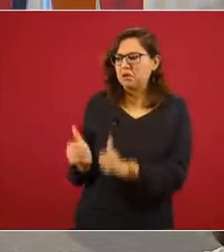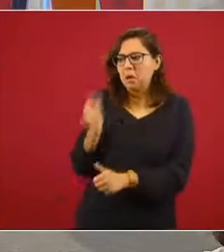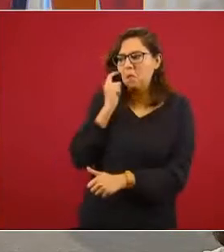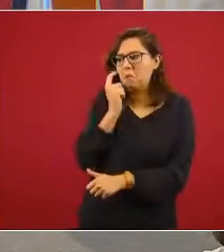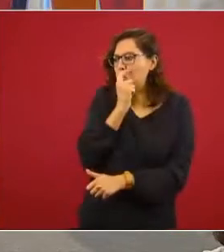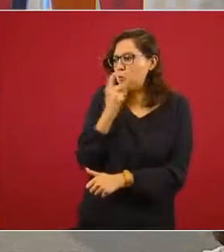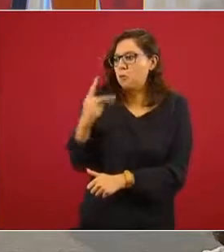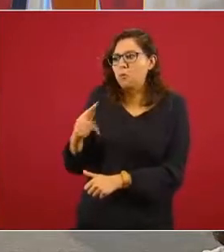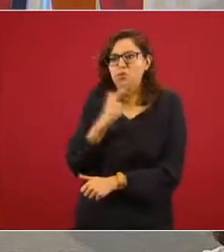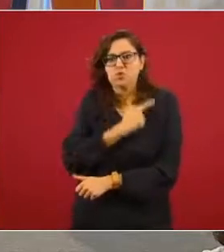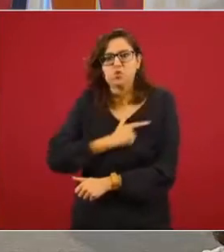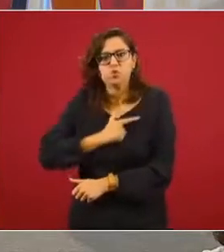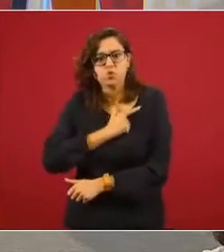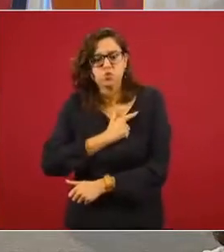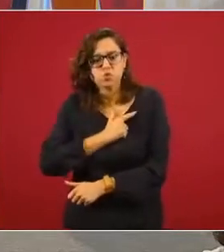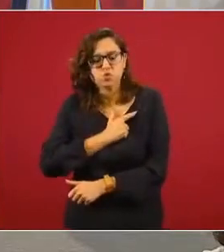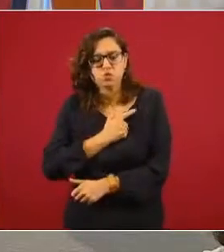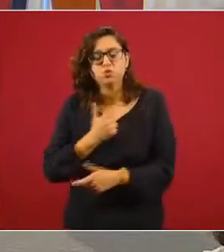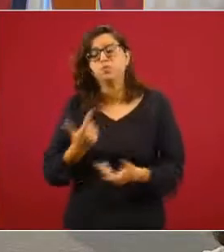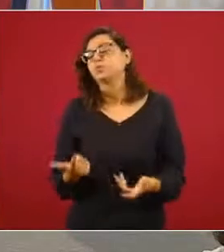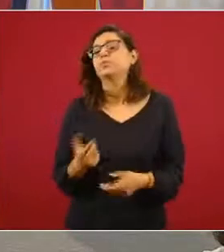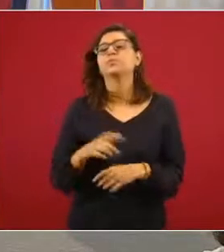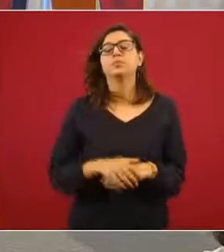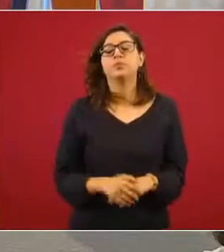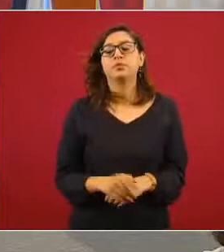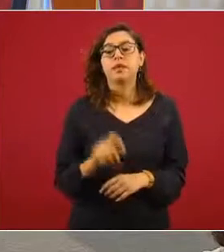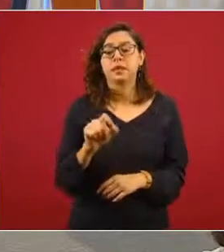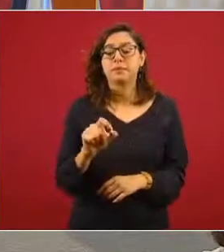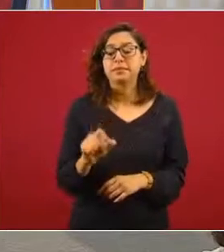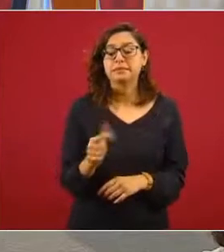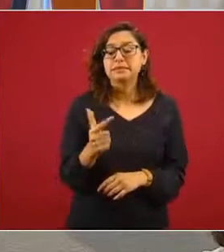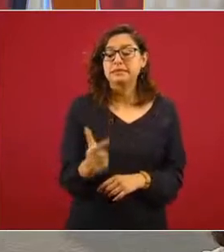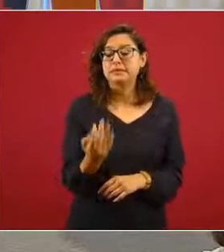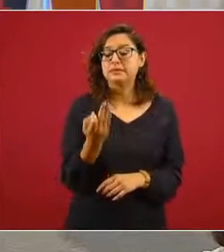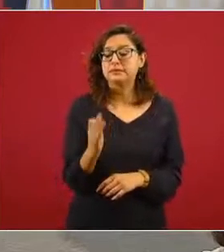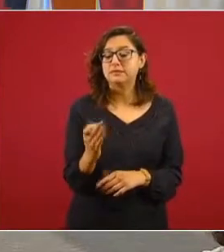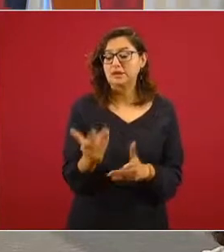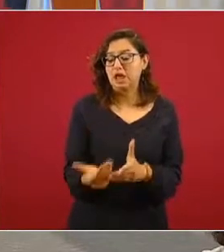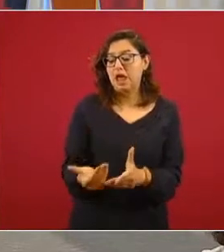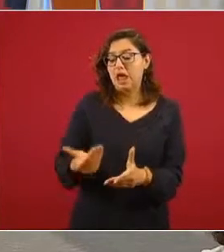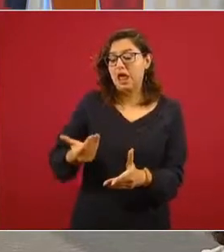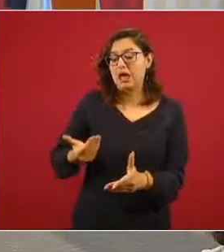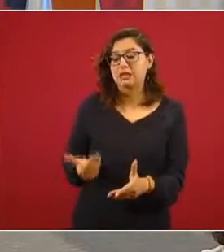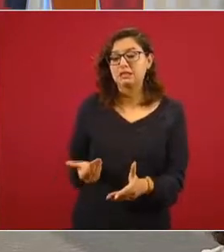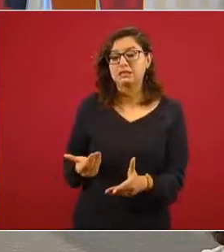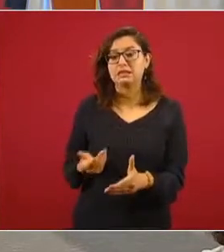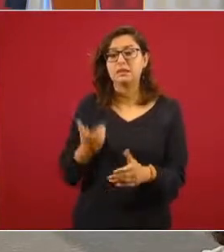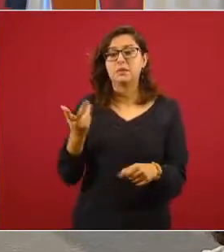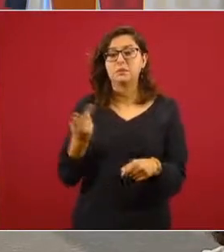primer caso, el 27 de febrero, es una intervención